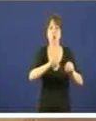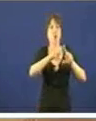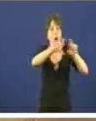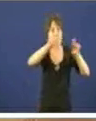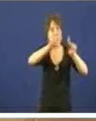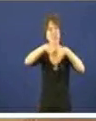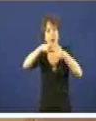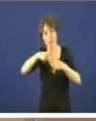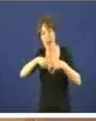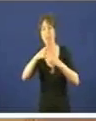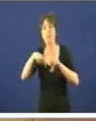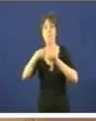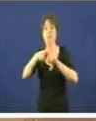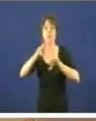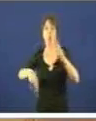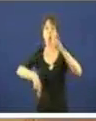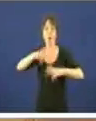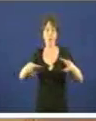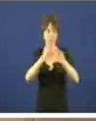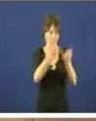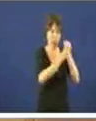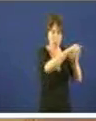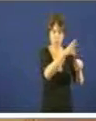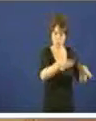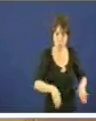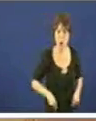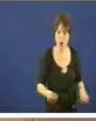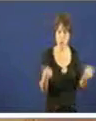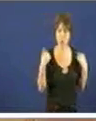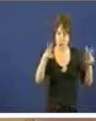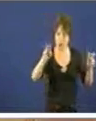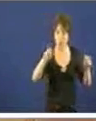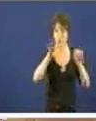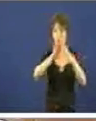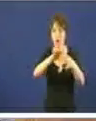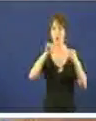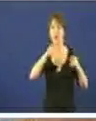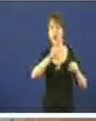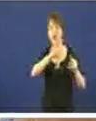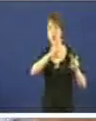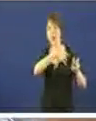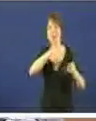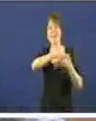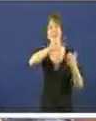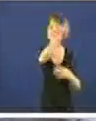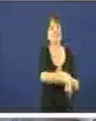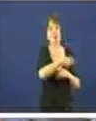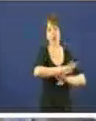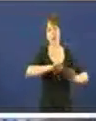súas responsabilidades polo saqueo de Nova Caixa Galicia, sí ou non? Mais nada polo de agora e moitas gracias.